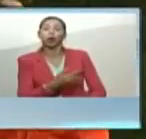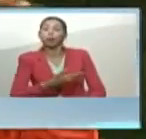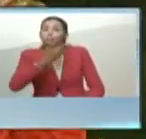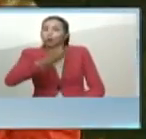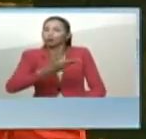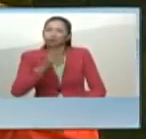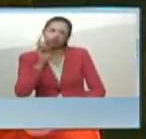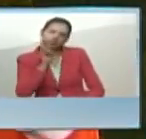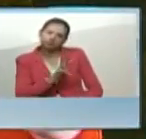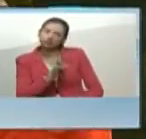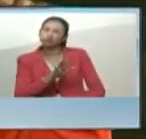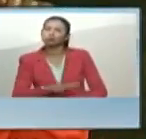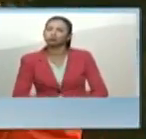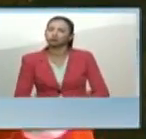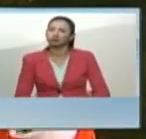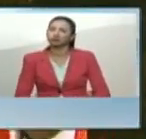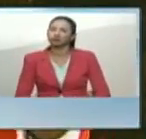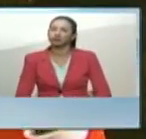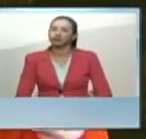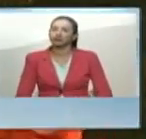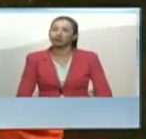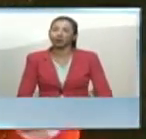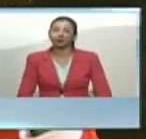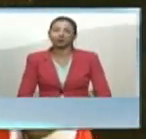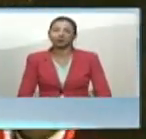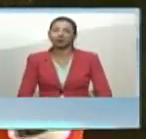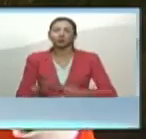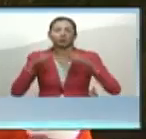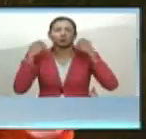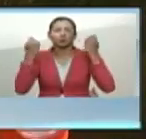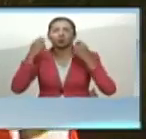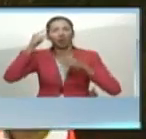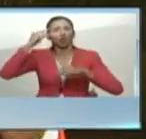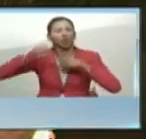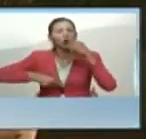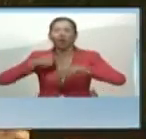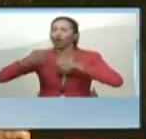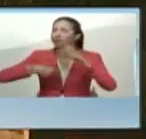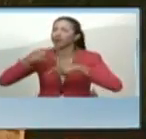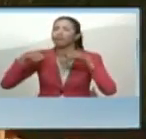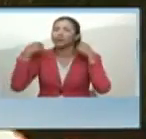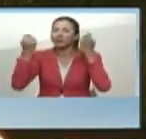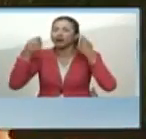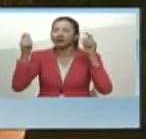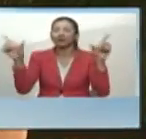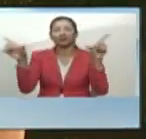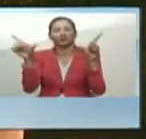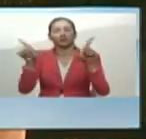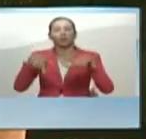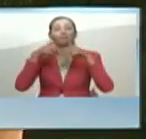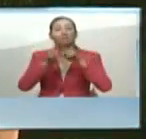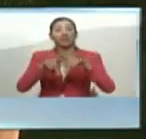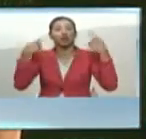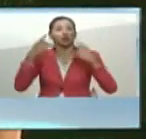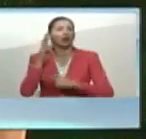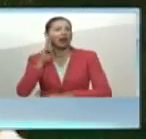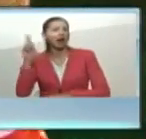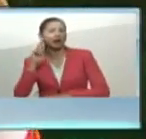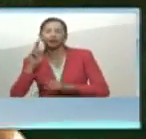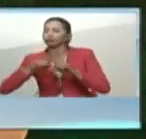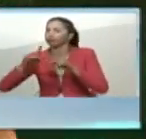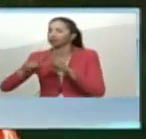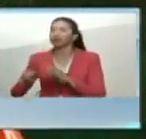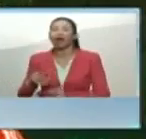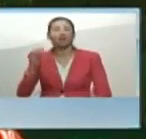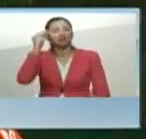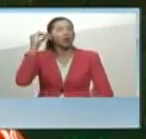toda la andanada de la guerra psicológica, de la campaña diaria, de la propaganda, del marketing. A veces lo subestimamos y